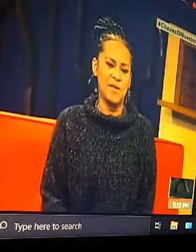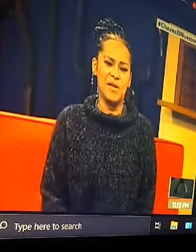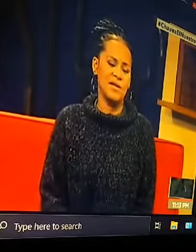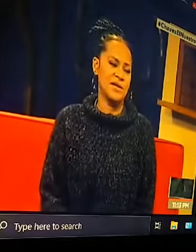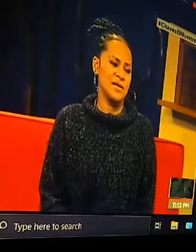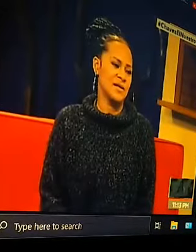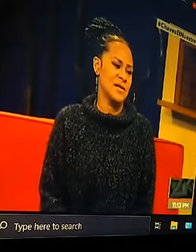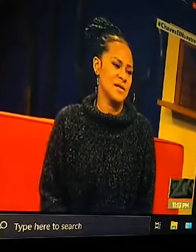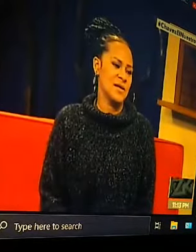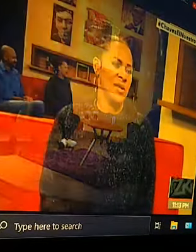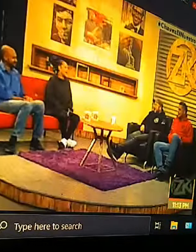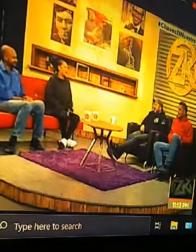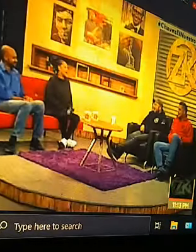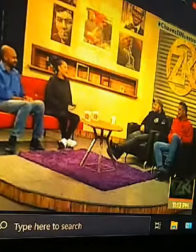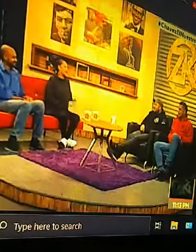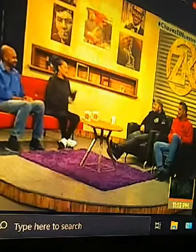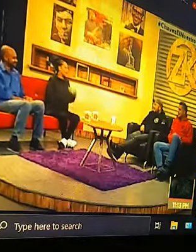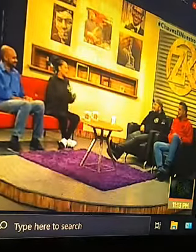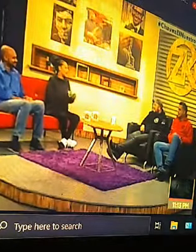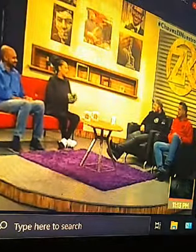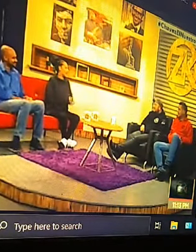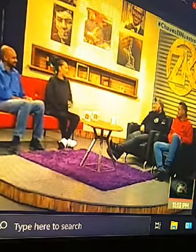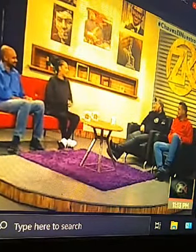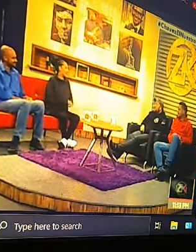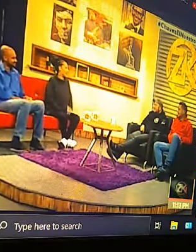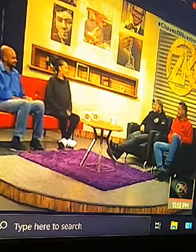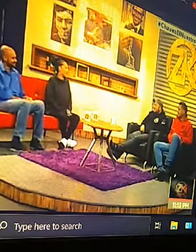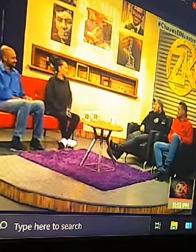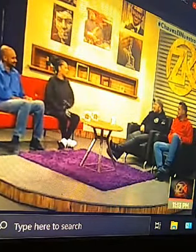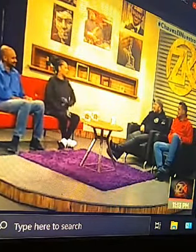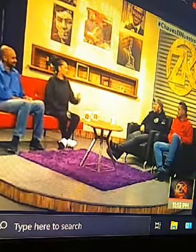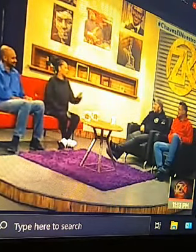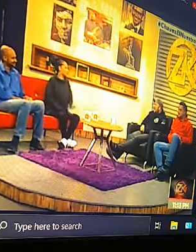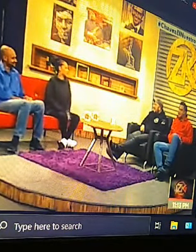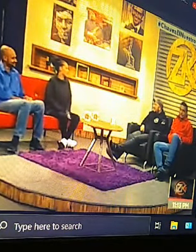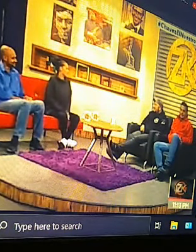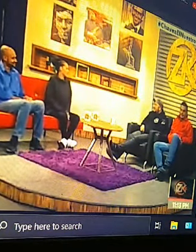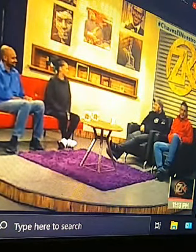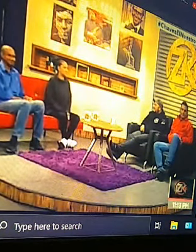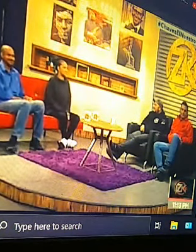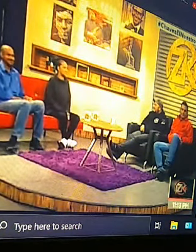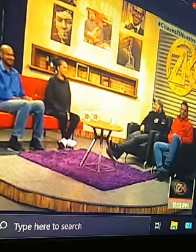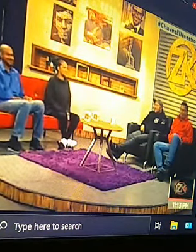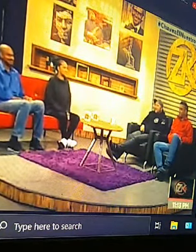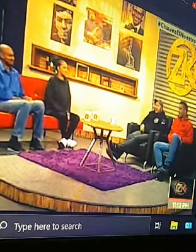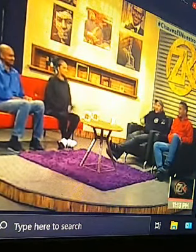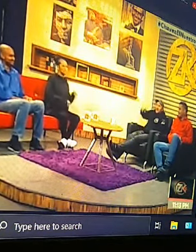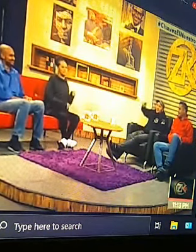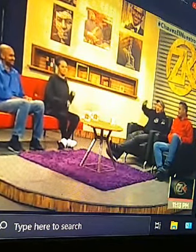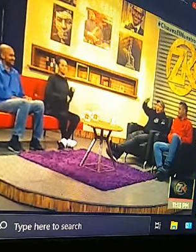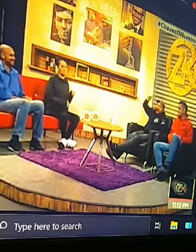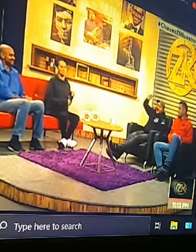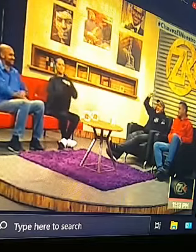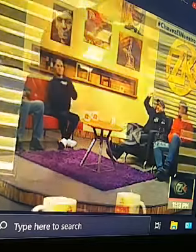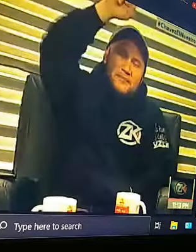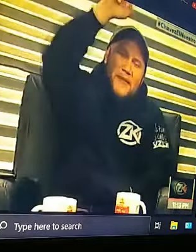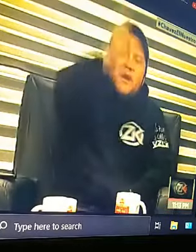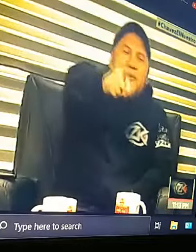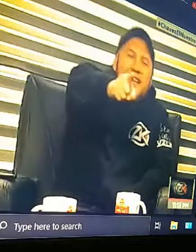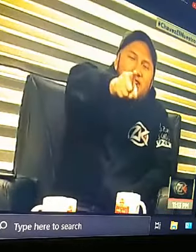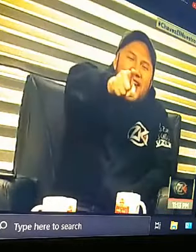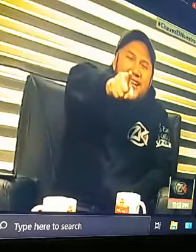pone en trencito. No, vale. La cosa de ventas de paletas, helados. La paletería. Voy para la quinta.